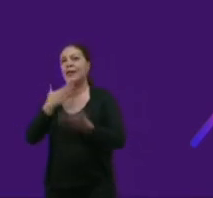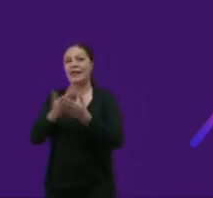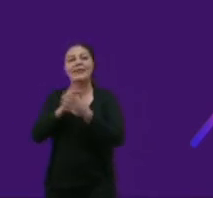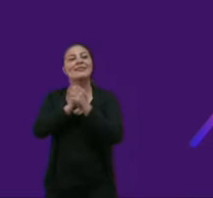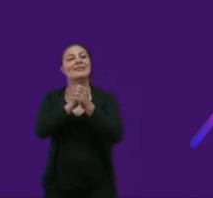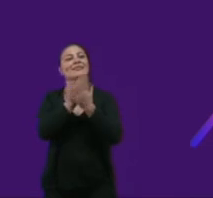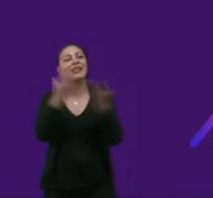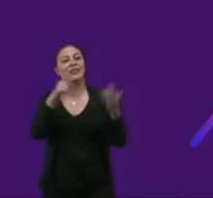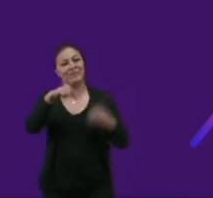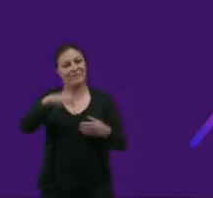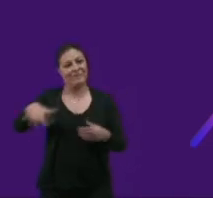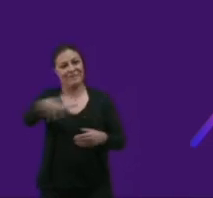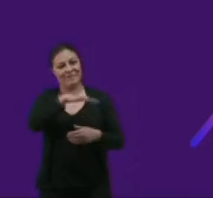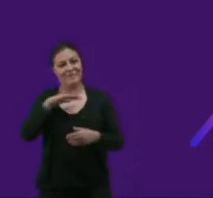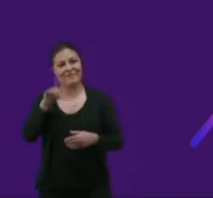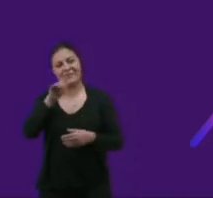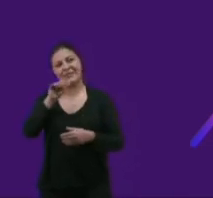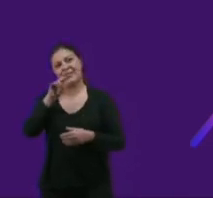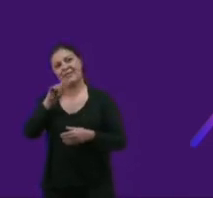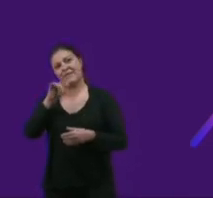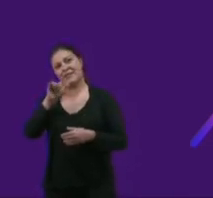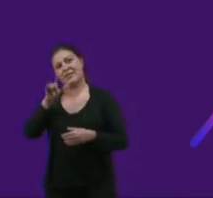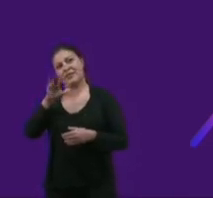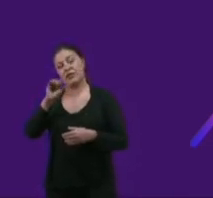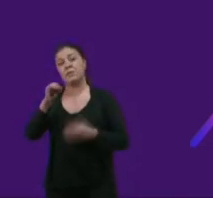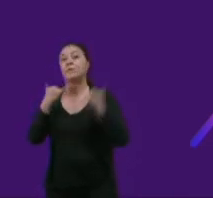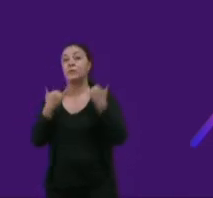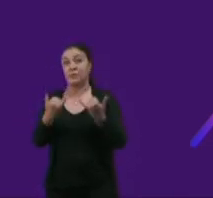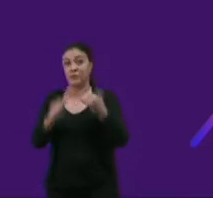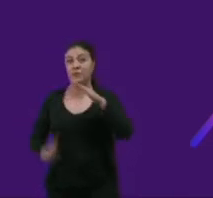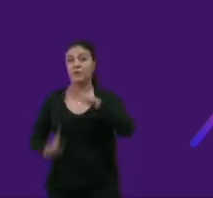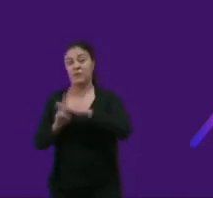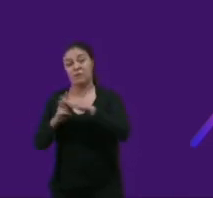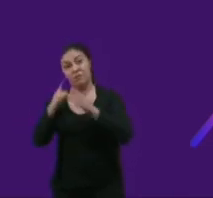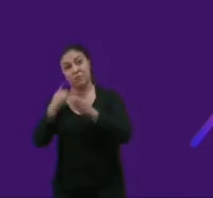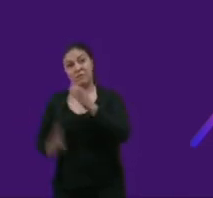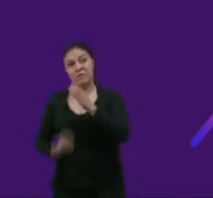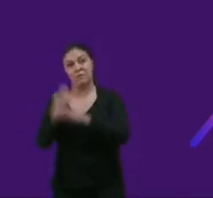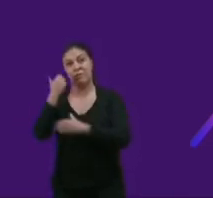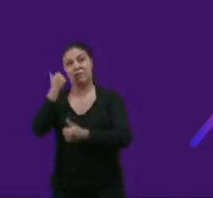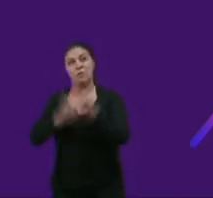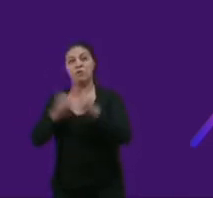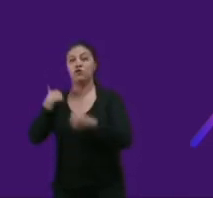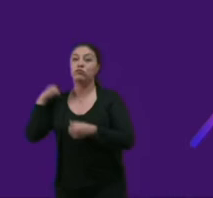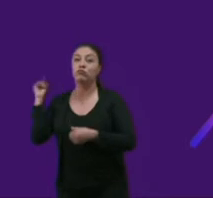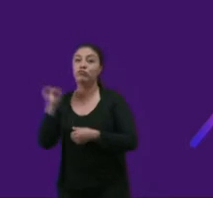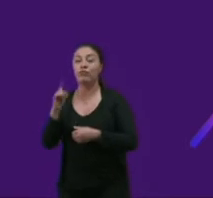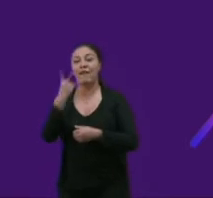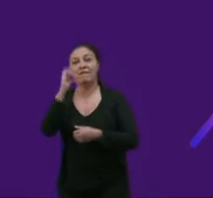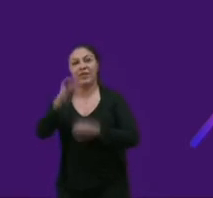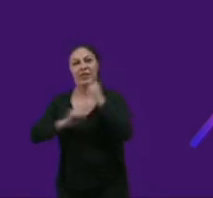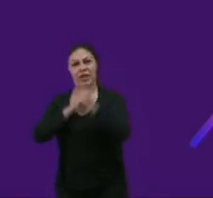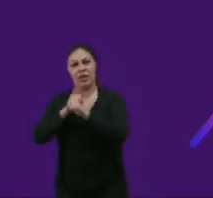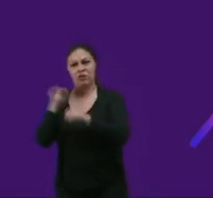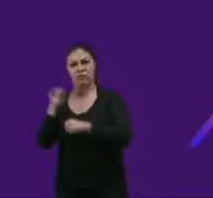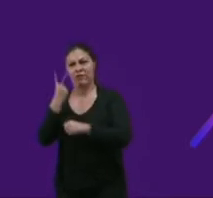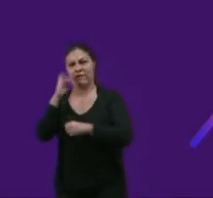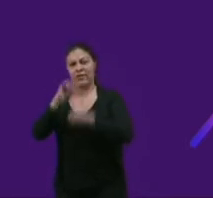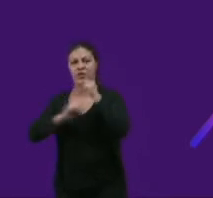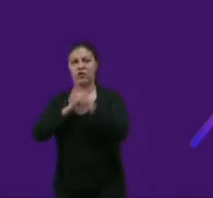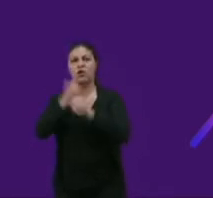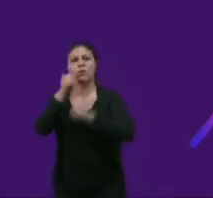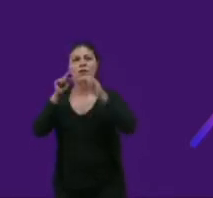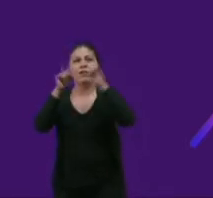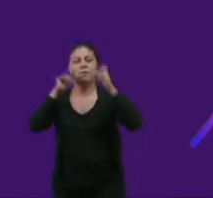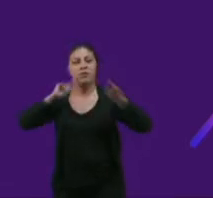como mencionaste soy una de las cofundadoras de wise y tengo 20 años de experiencia en transformación digital cuál sí